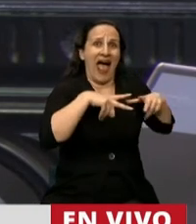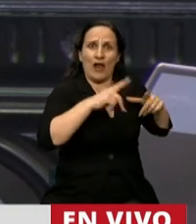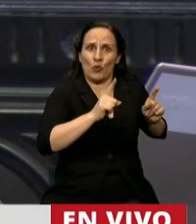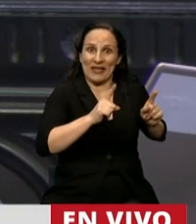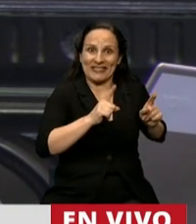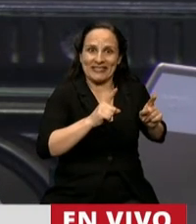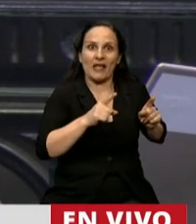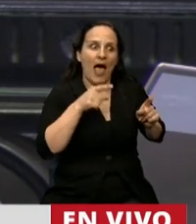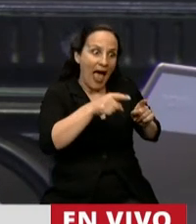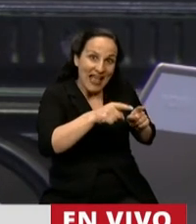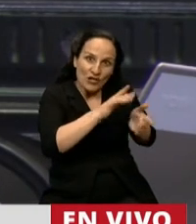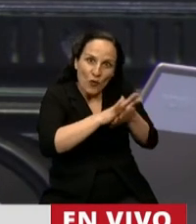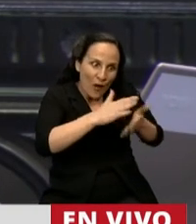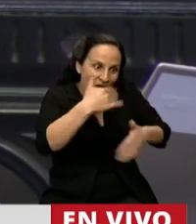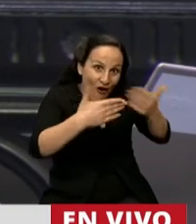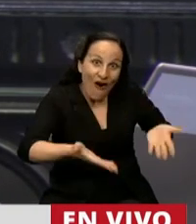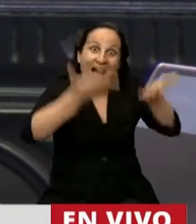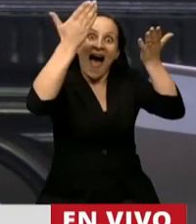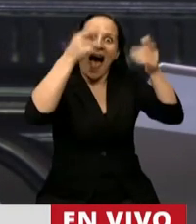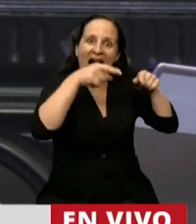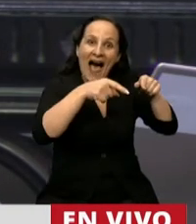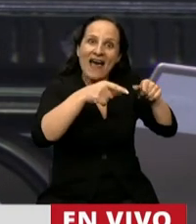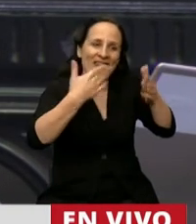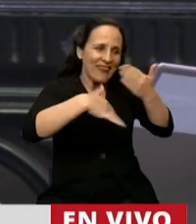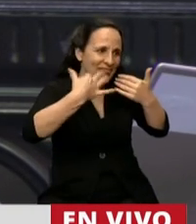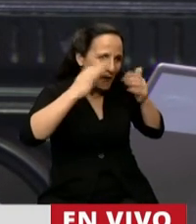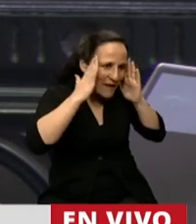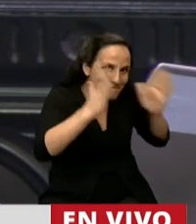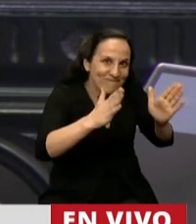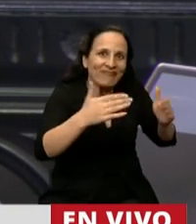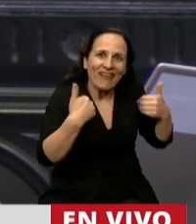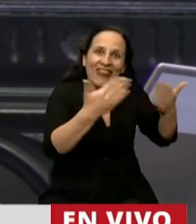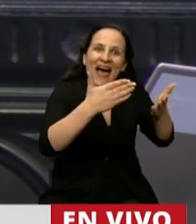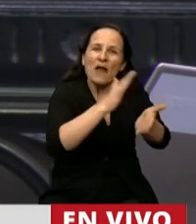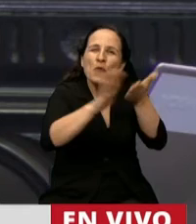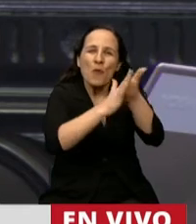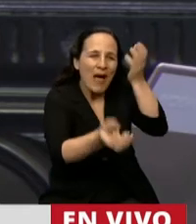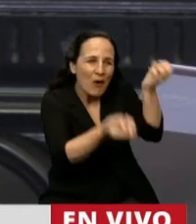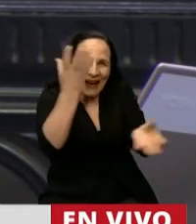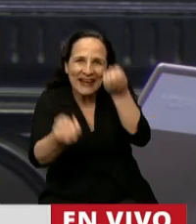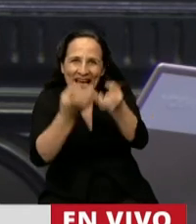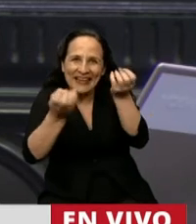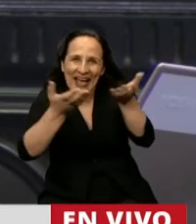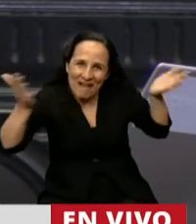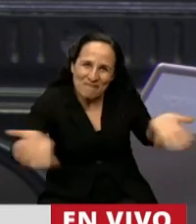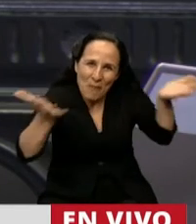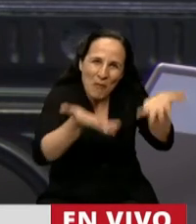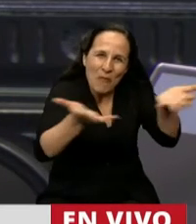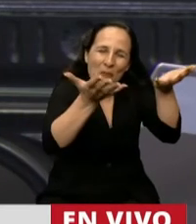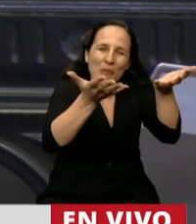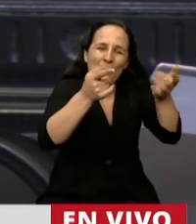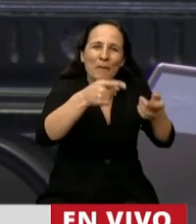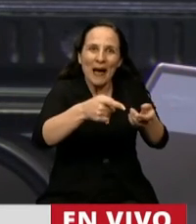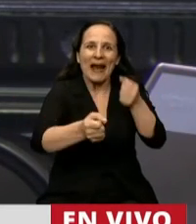lo que nosotros tenemos que tratar de avanzar en esa dirección, de facilitar a los jóvenes emprendedores que puedan desarrollarse, a los soñadores, como dijo bien